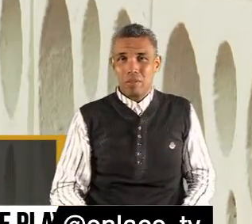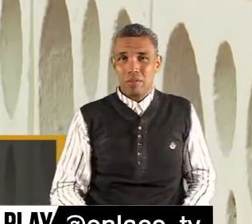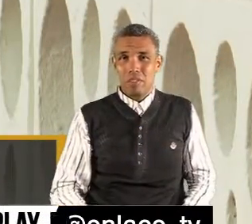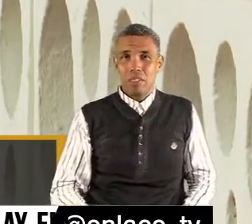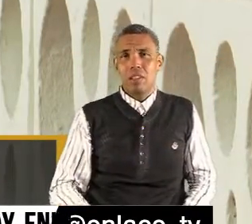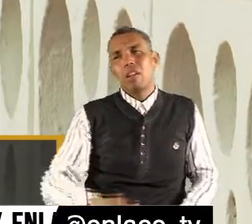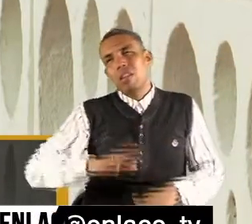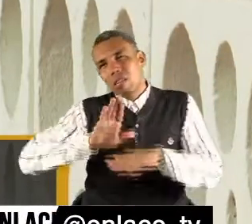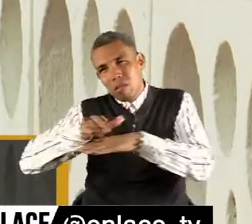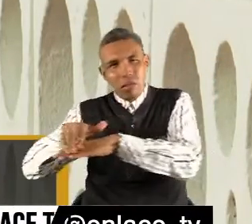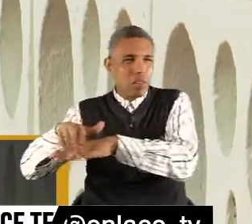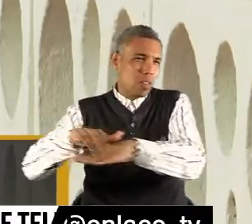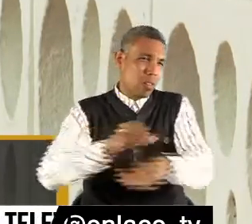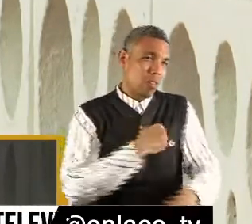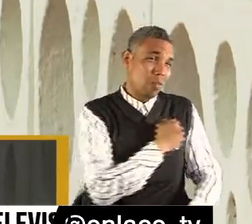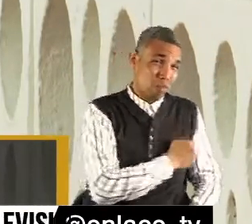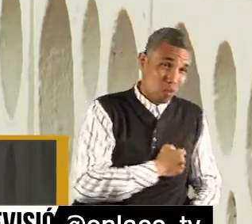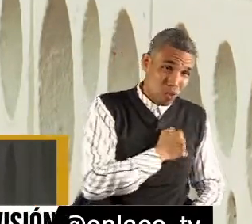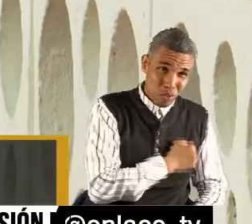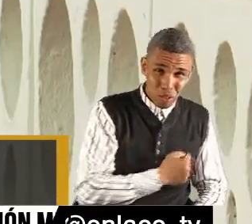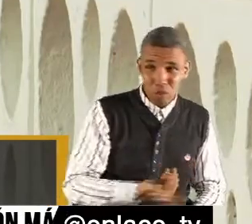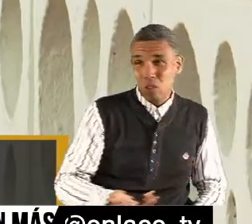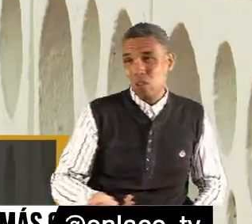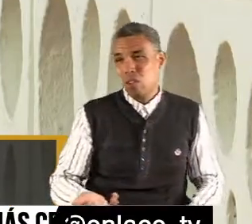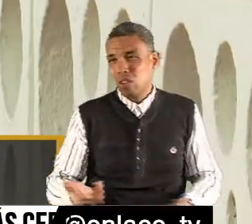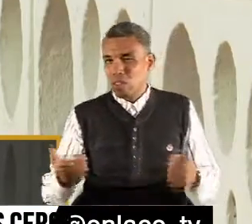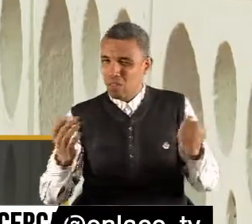días 150 niños salieron